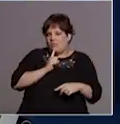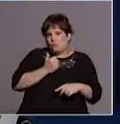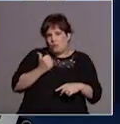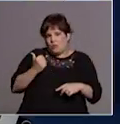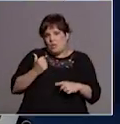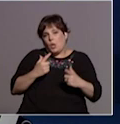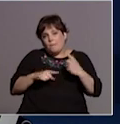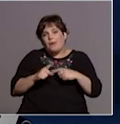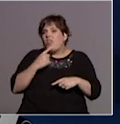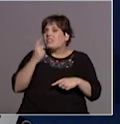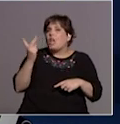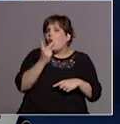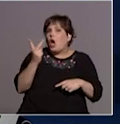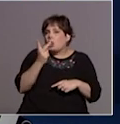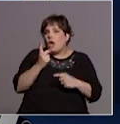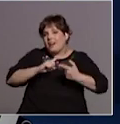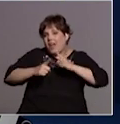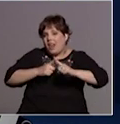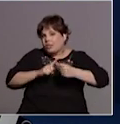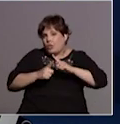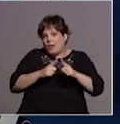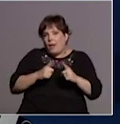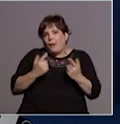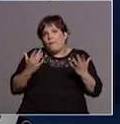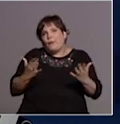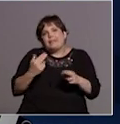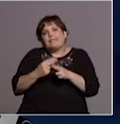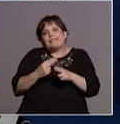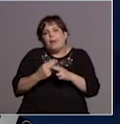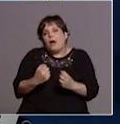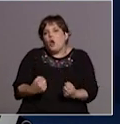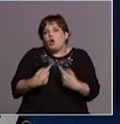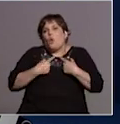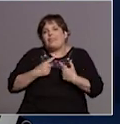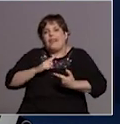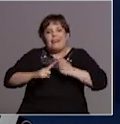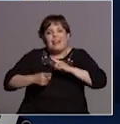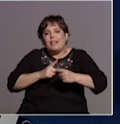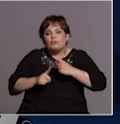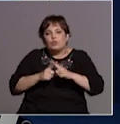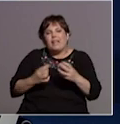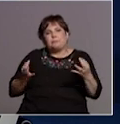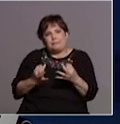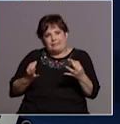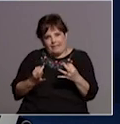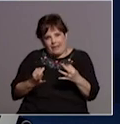consideran estos dos países vinculados por lo que ellos mismos llaman nuestra relación especial